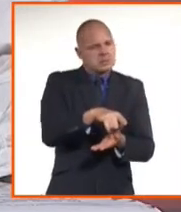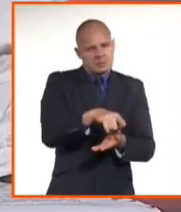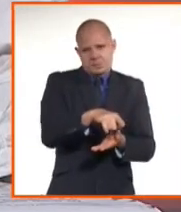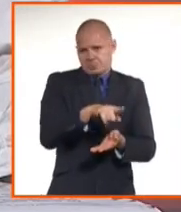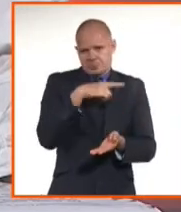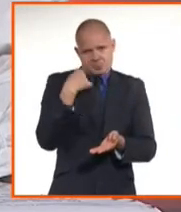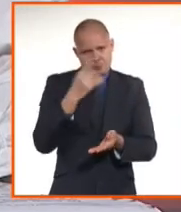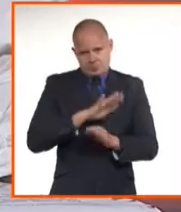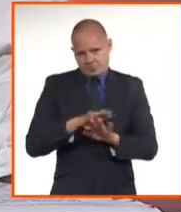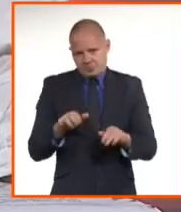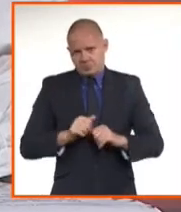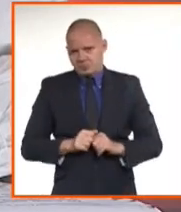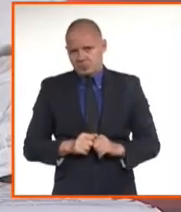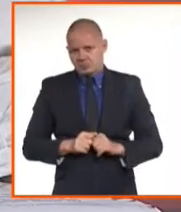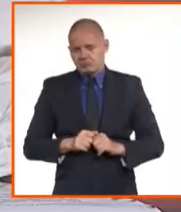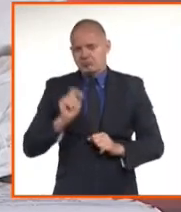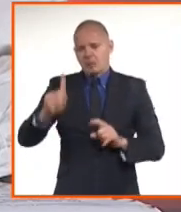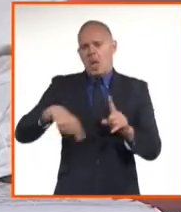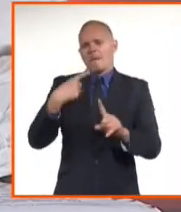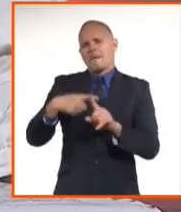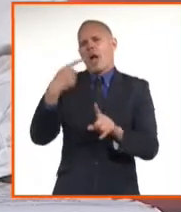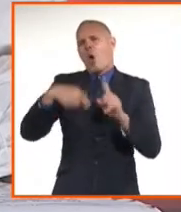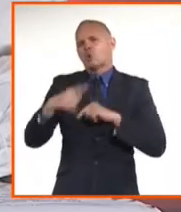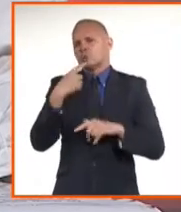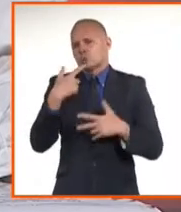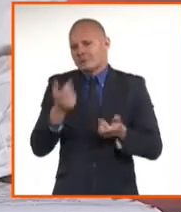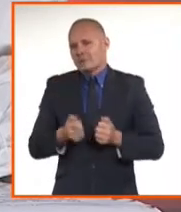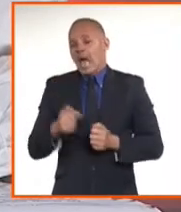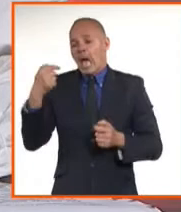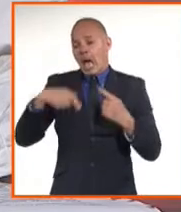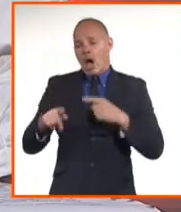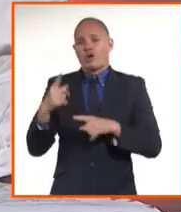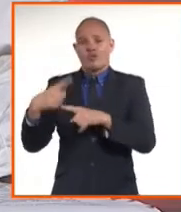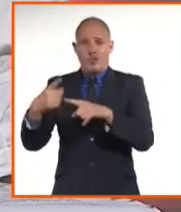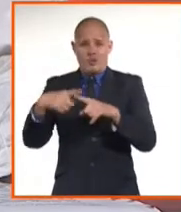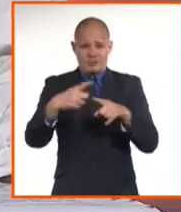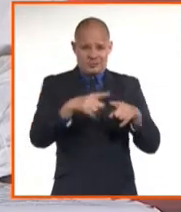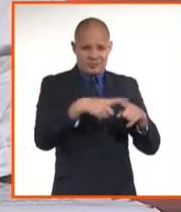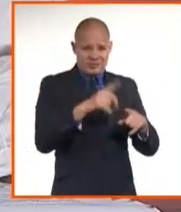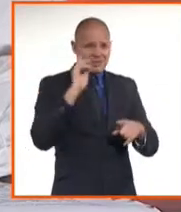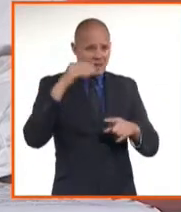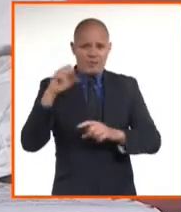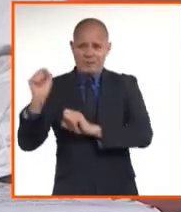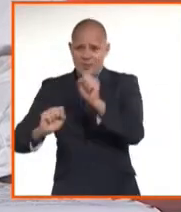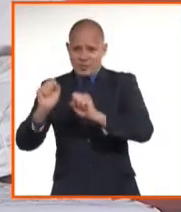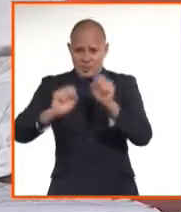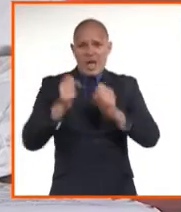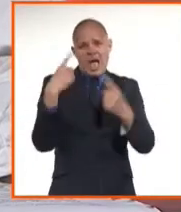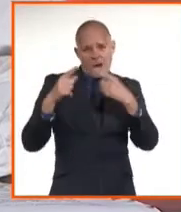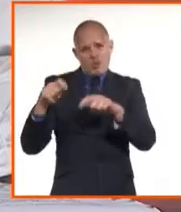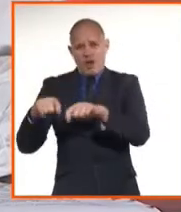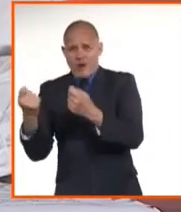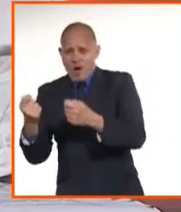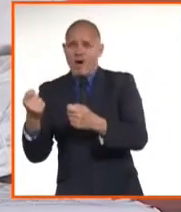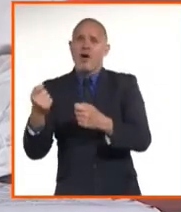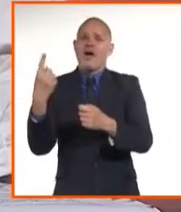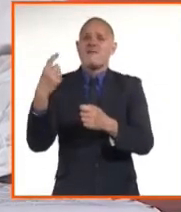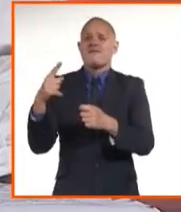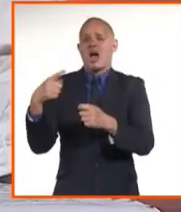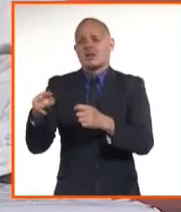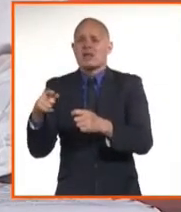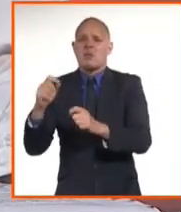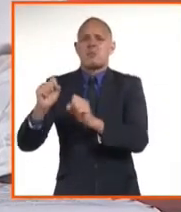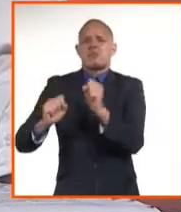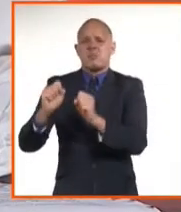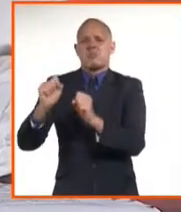las unidades de generación que se encuentran operando, fundamentalmente las térmicas y la generación distribuida por la falta de mantenimiento. Esto es una cosa que